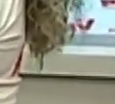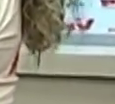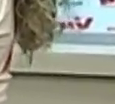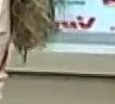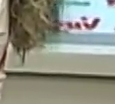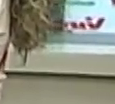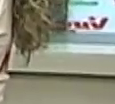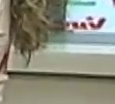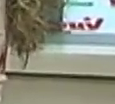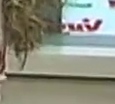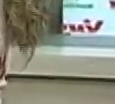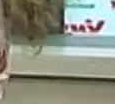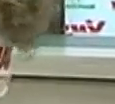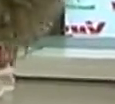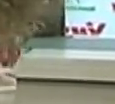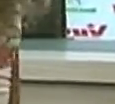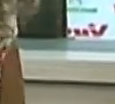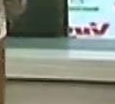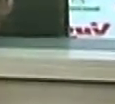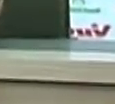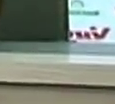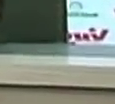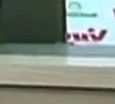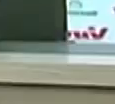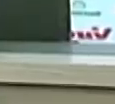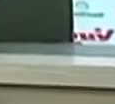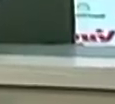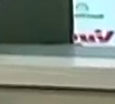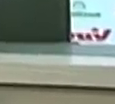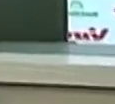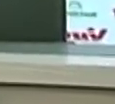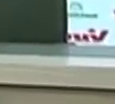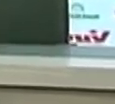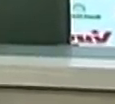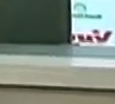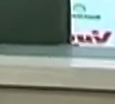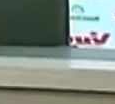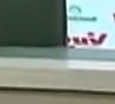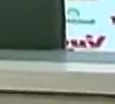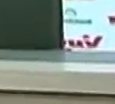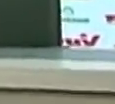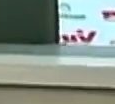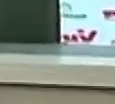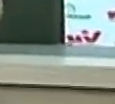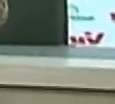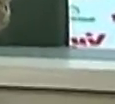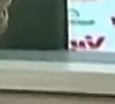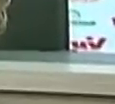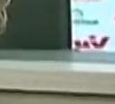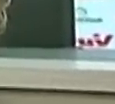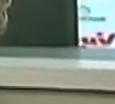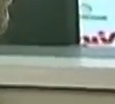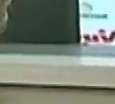haya partido, debes estar seguro que todos nosotros estamos